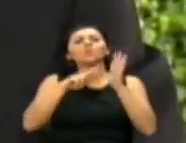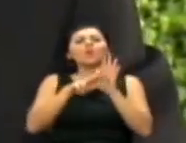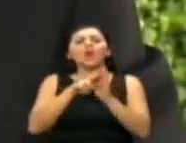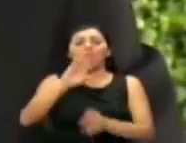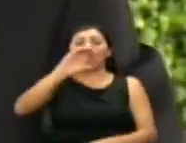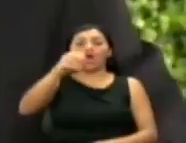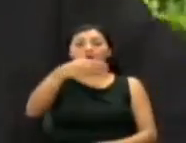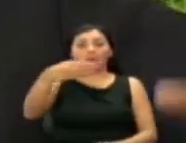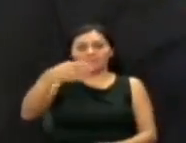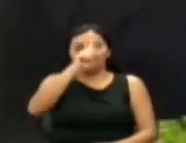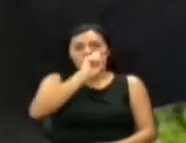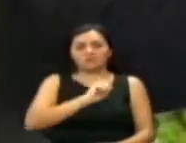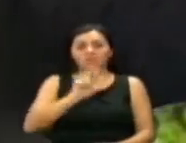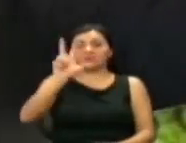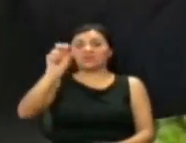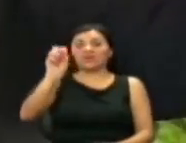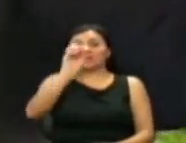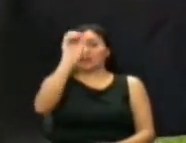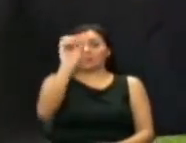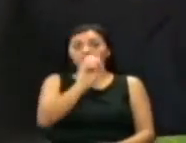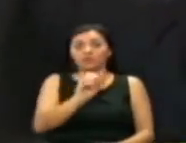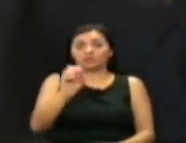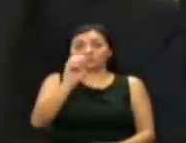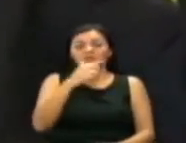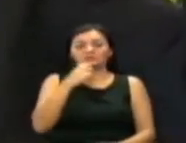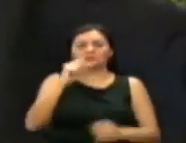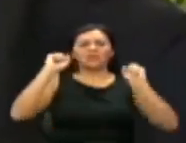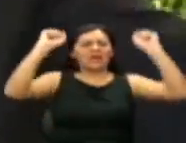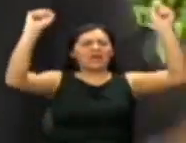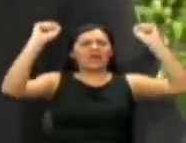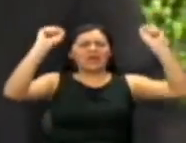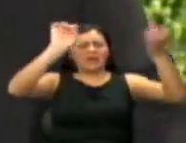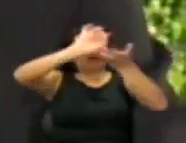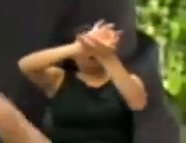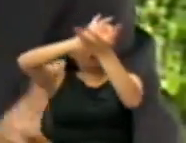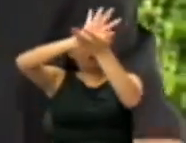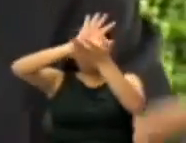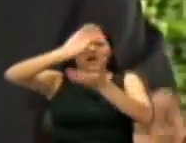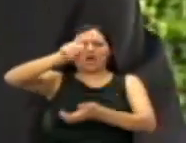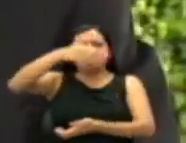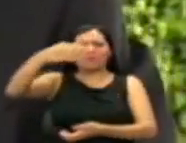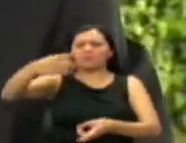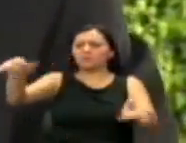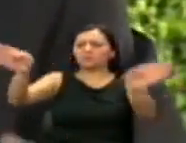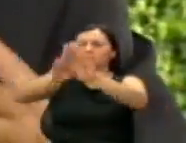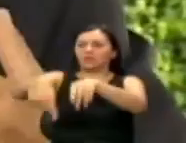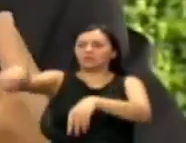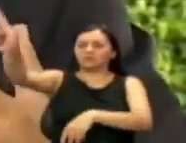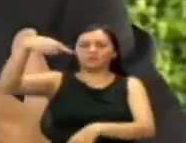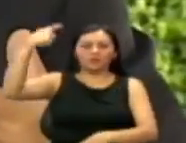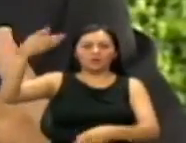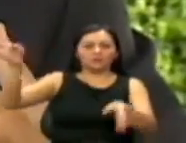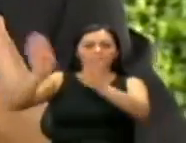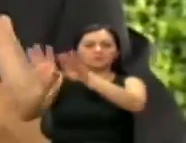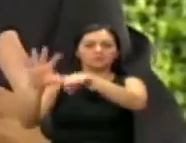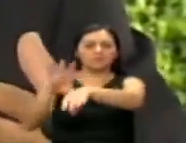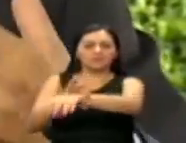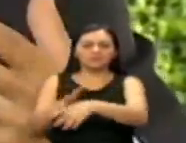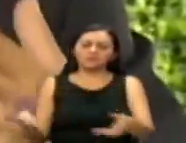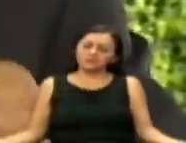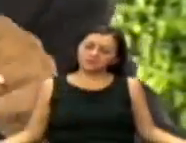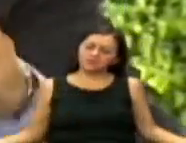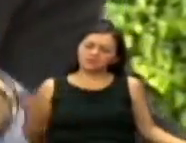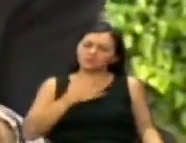mayoría de aceptación, vayan los norteamericanos afuera de la Casa Blanca a decir, fuera Obama, fuera. Los mandan al manicomio. Ya debemos aprender a ser